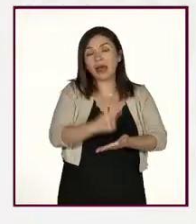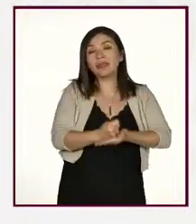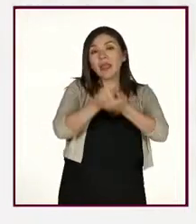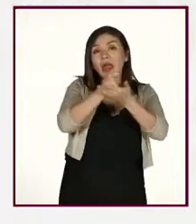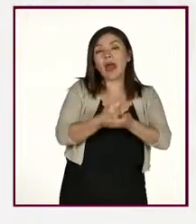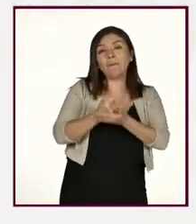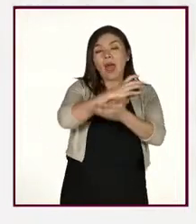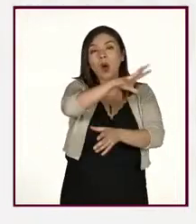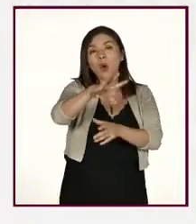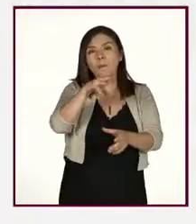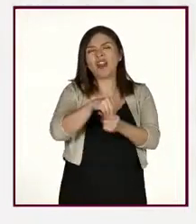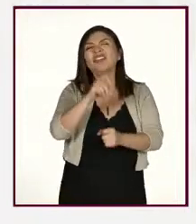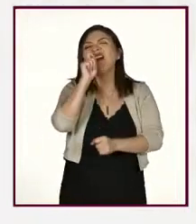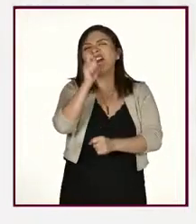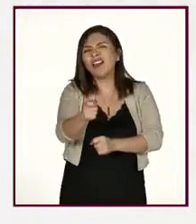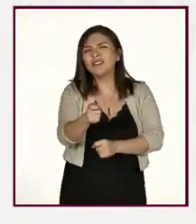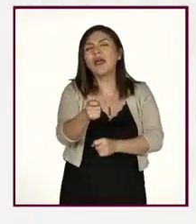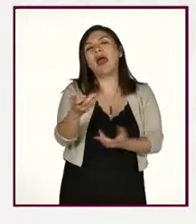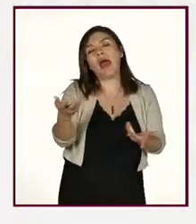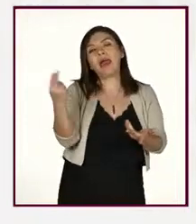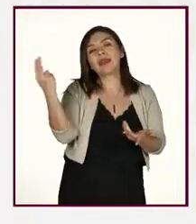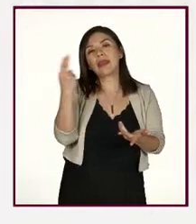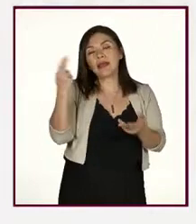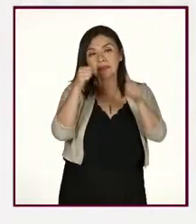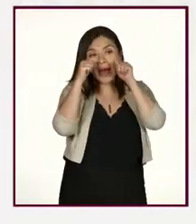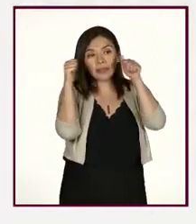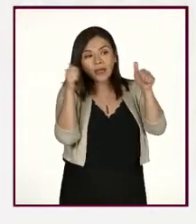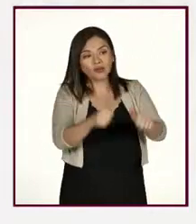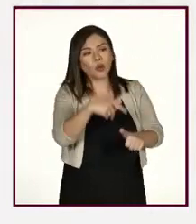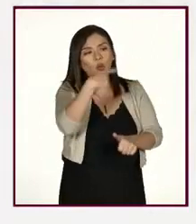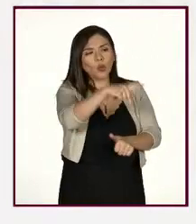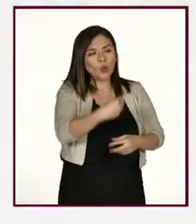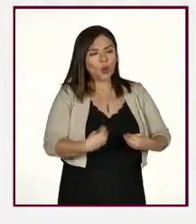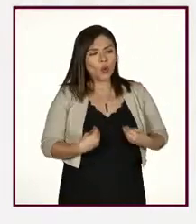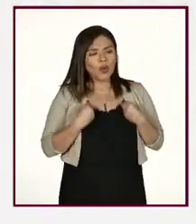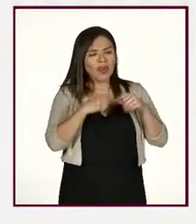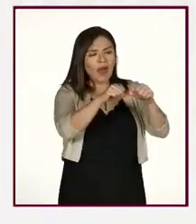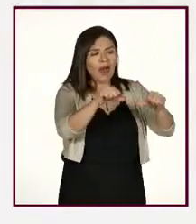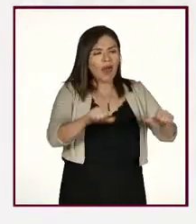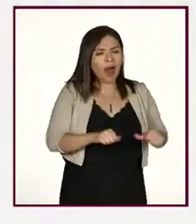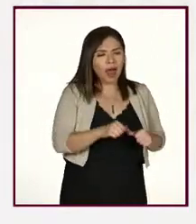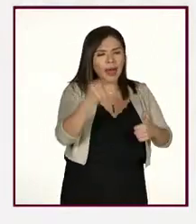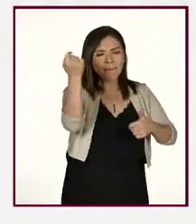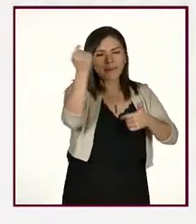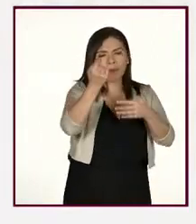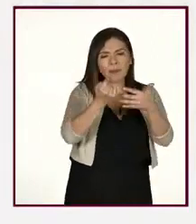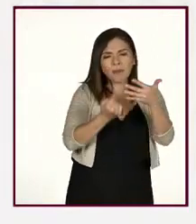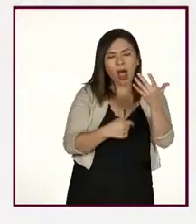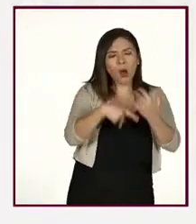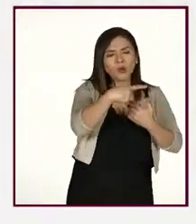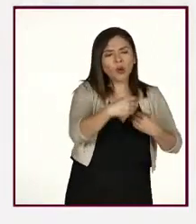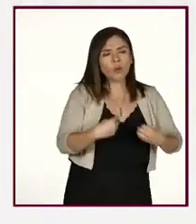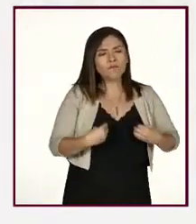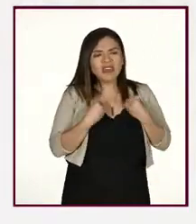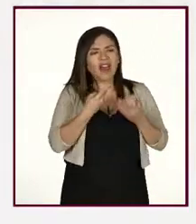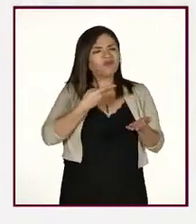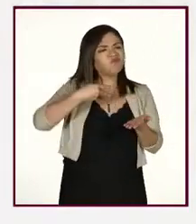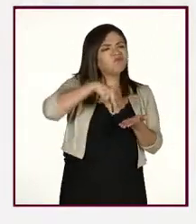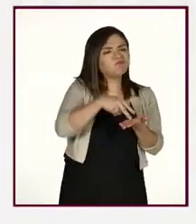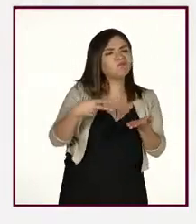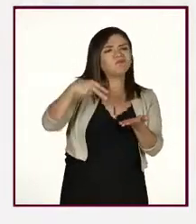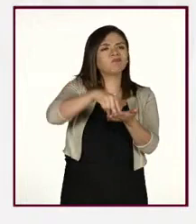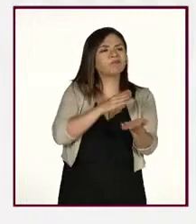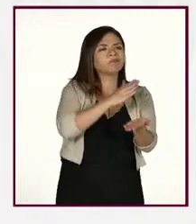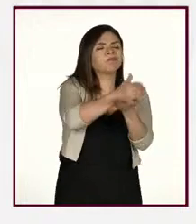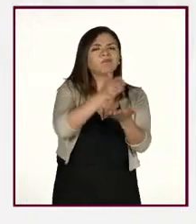¿Qué quiere decir esto? Pues vamos a enfocarnos en todas las áreas, en todos los ambientes donde se está desenvolviendo